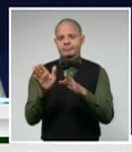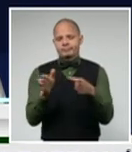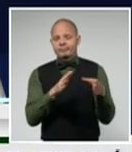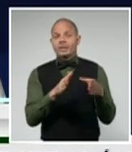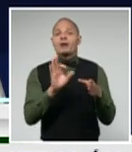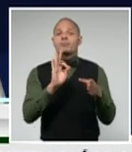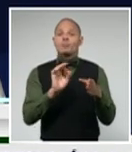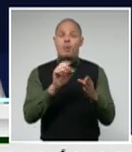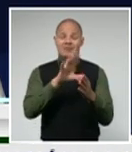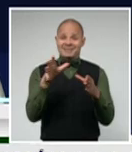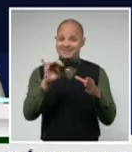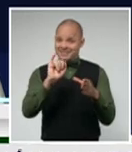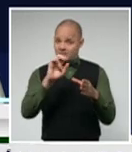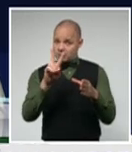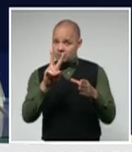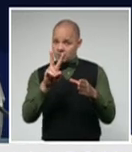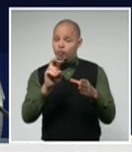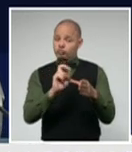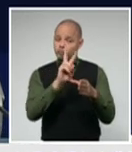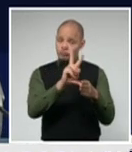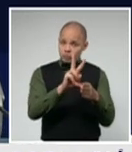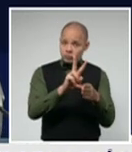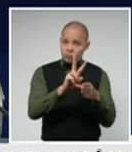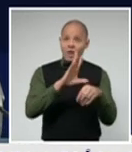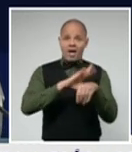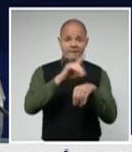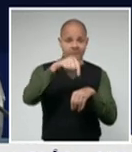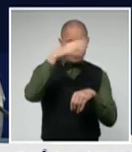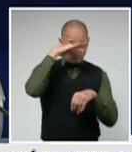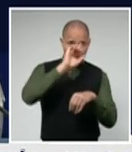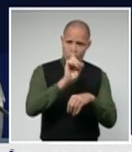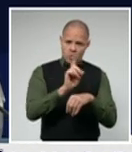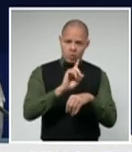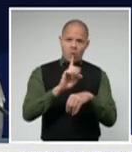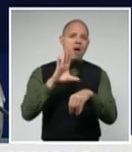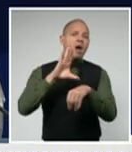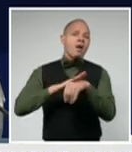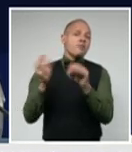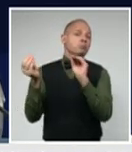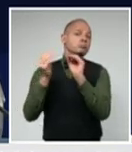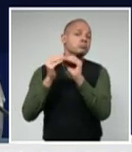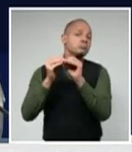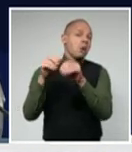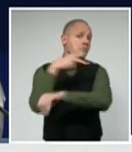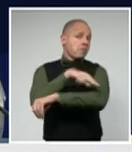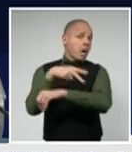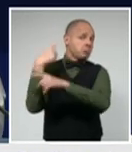el exterior de nuestro país. Estamos hablando de un acumulado de 445.